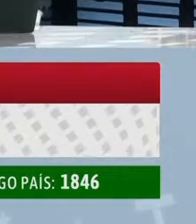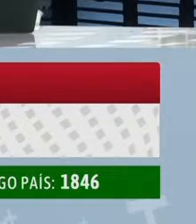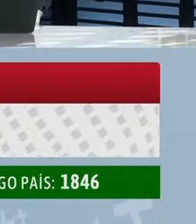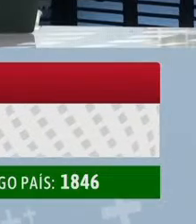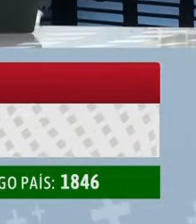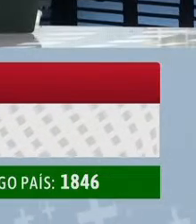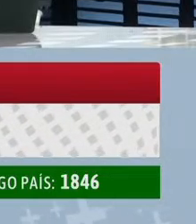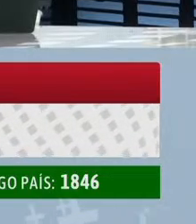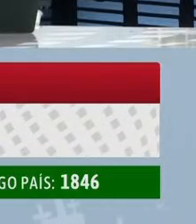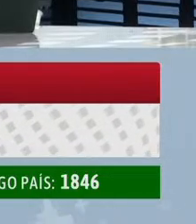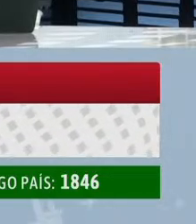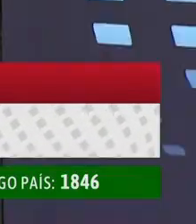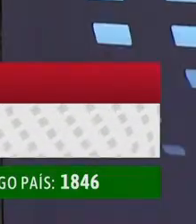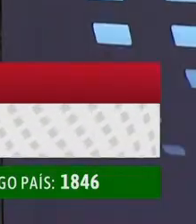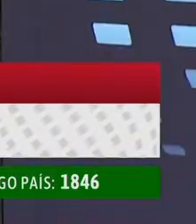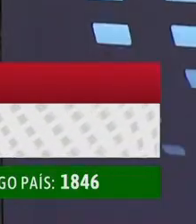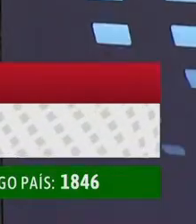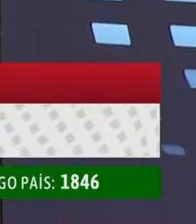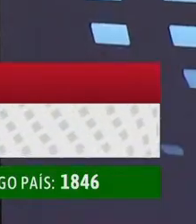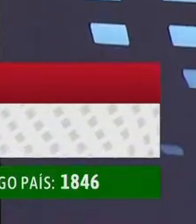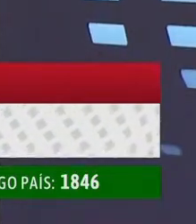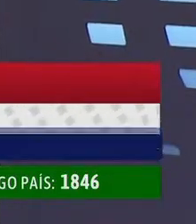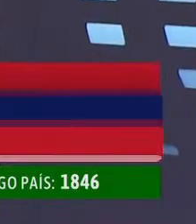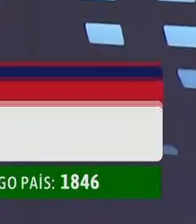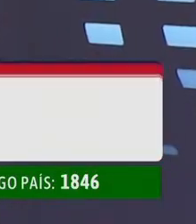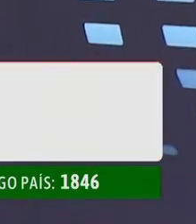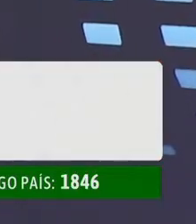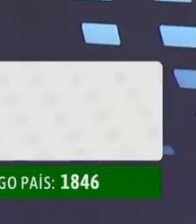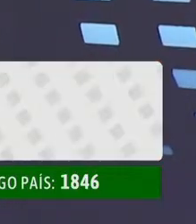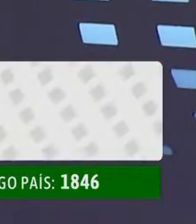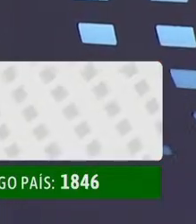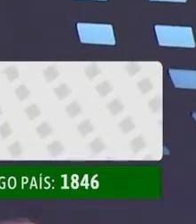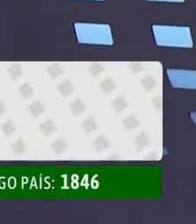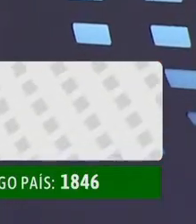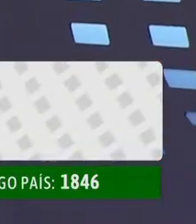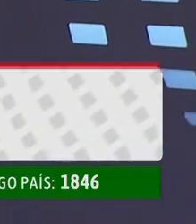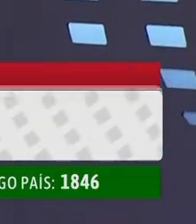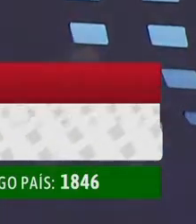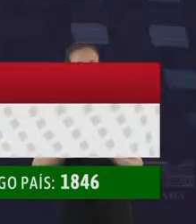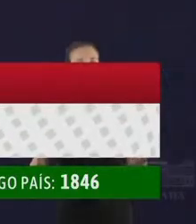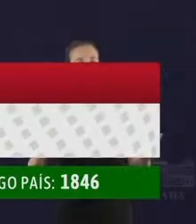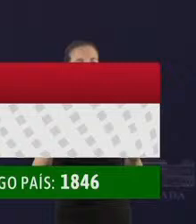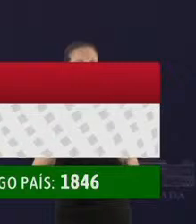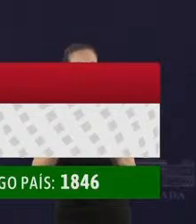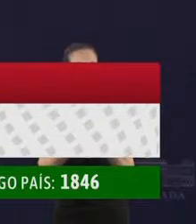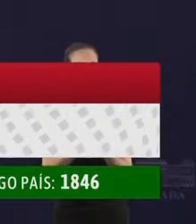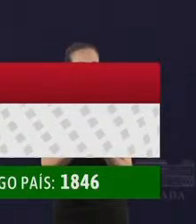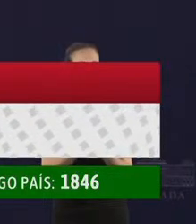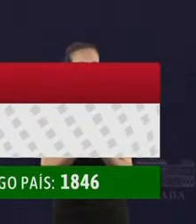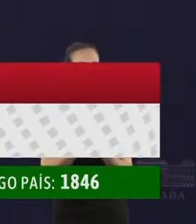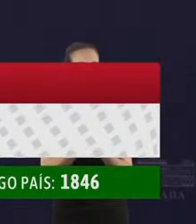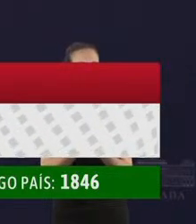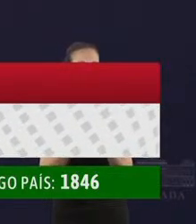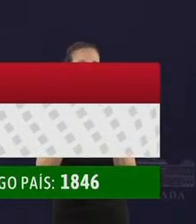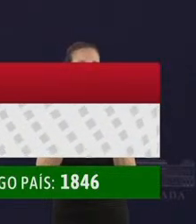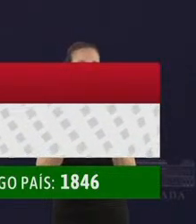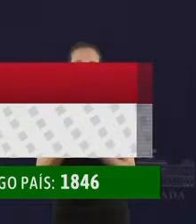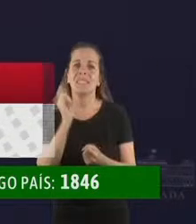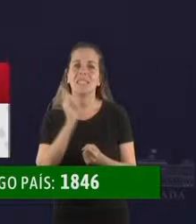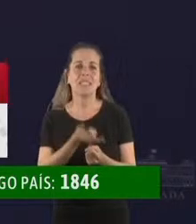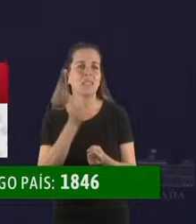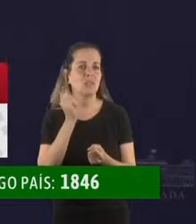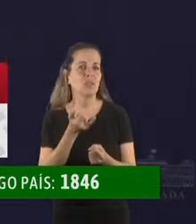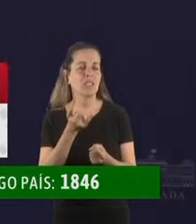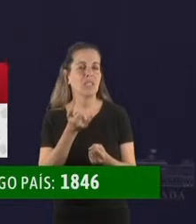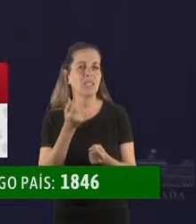un movimiento hasta que se acomode no vamos a ver qué pasa con El Vocero presidencial que está en casa de gobierno de tomar